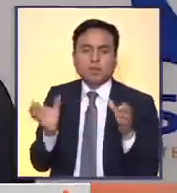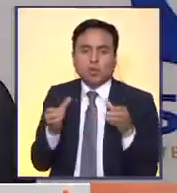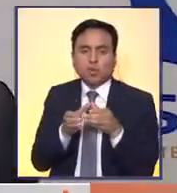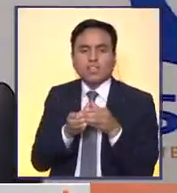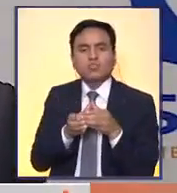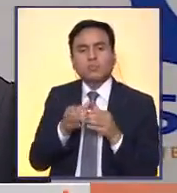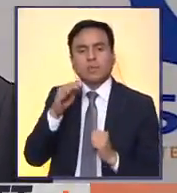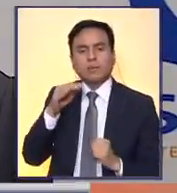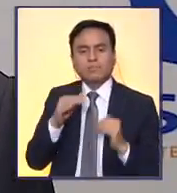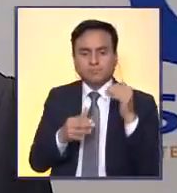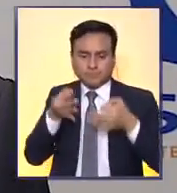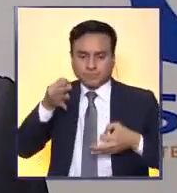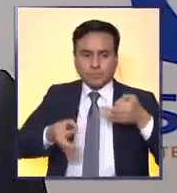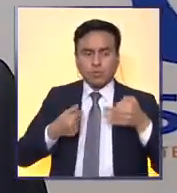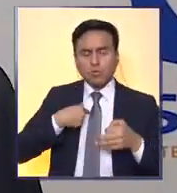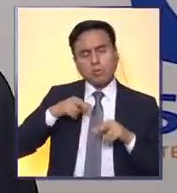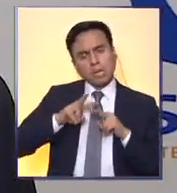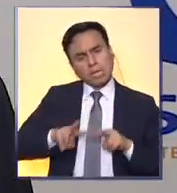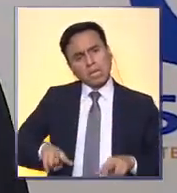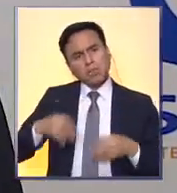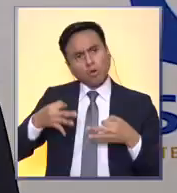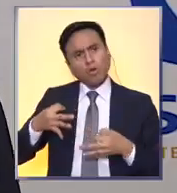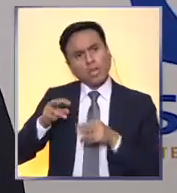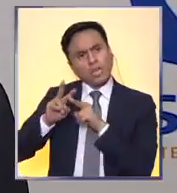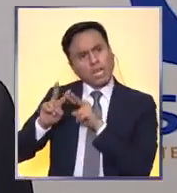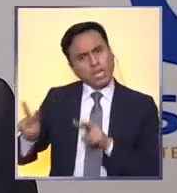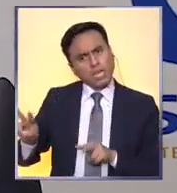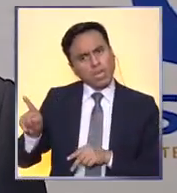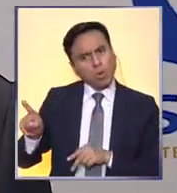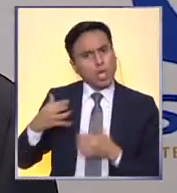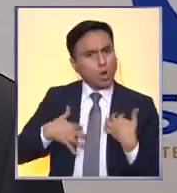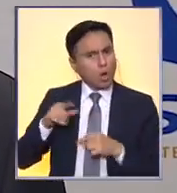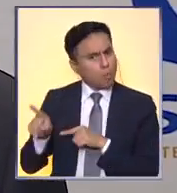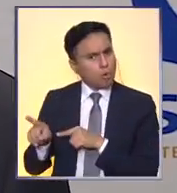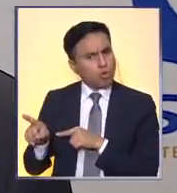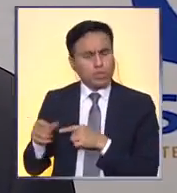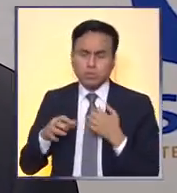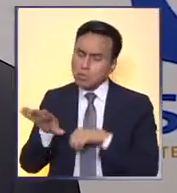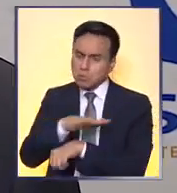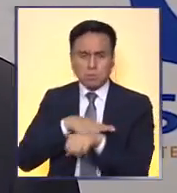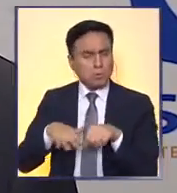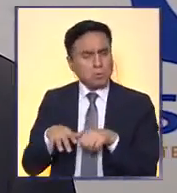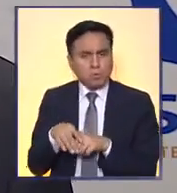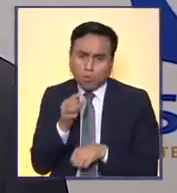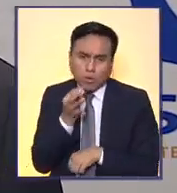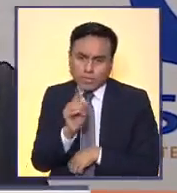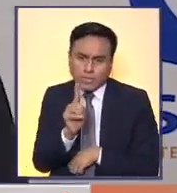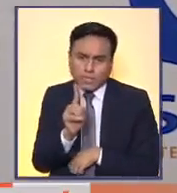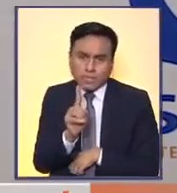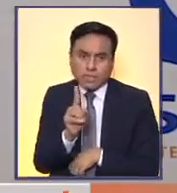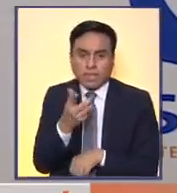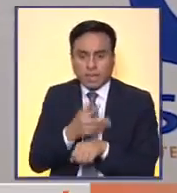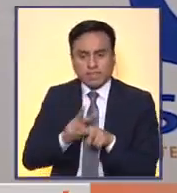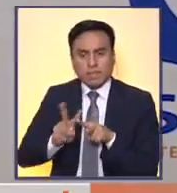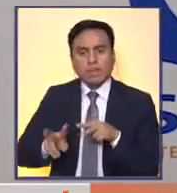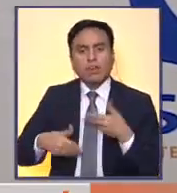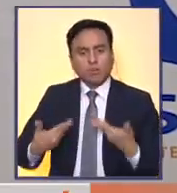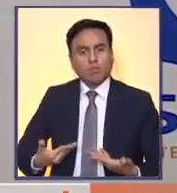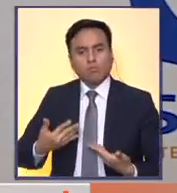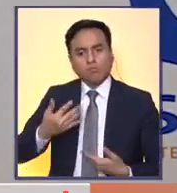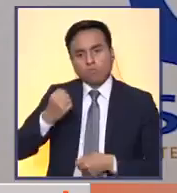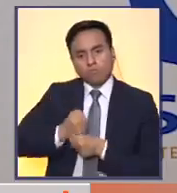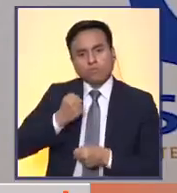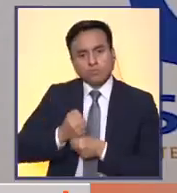absolutamente tranquilo no le voy a decir que no estén cómodo con una situación de este tema mientras ejerce la función como la va a seguir